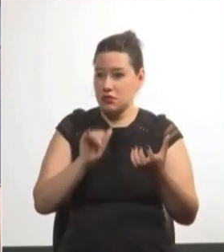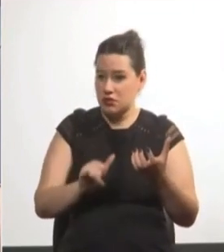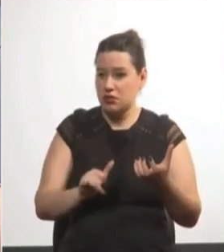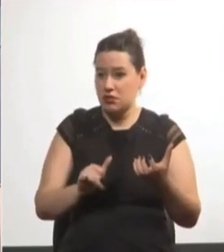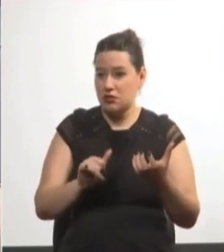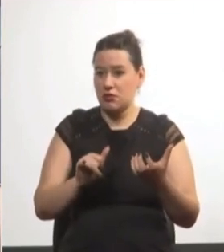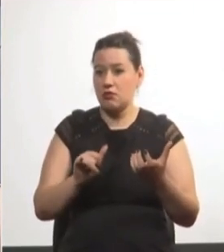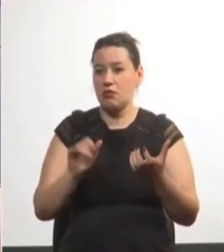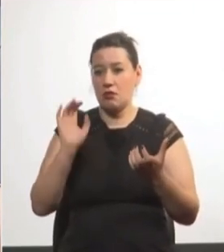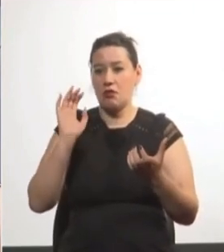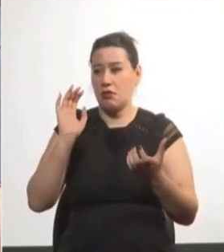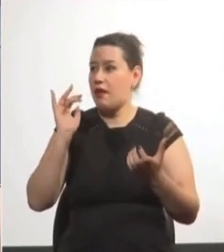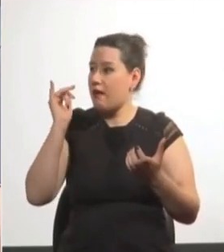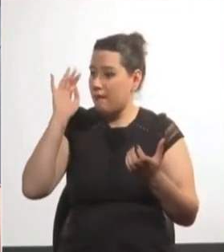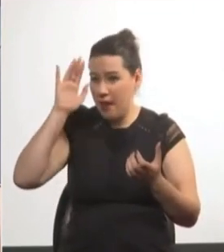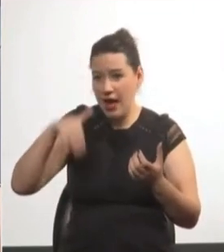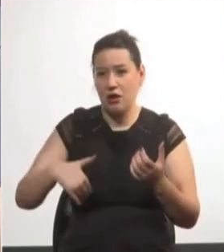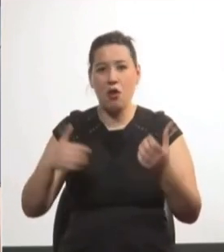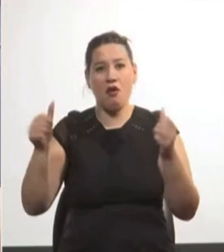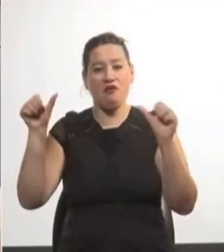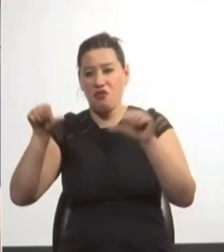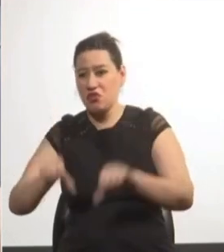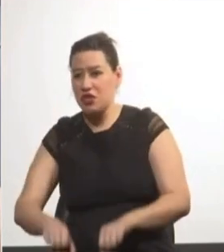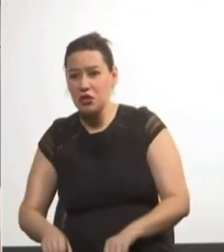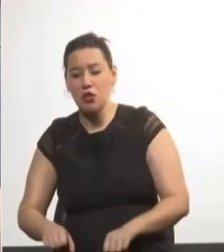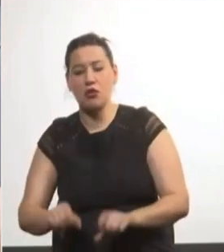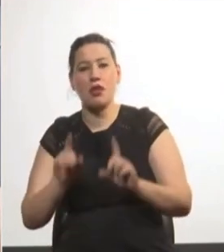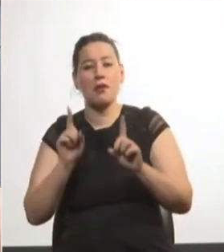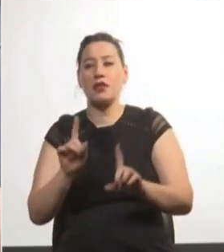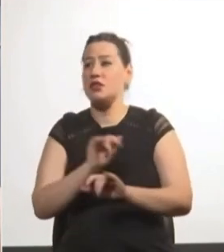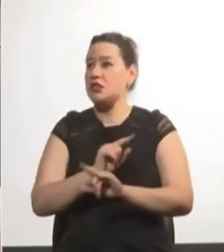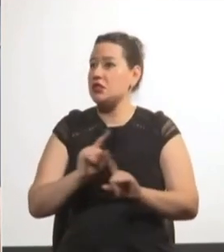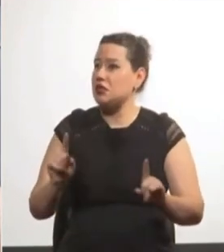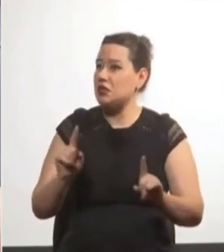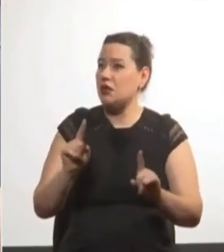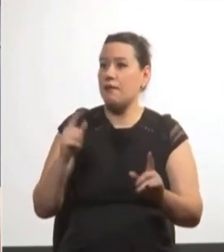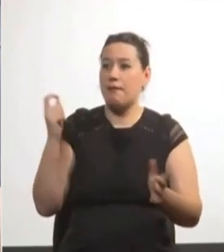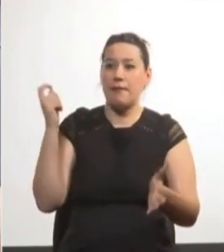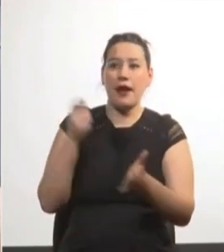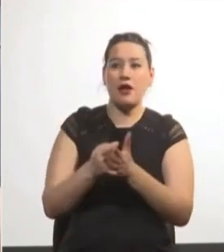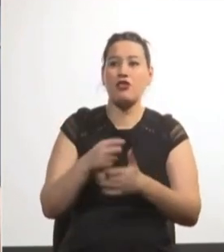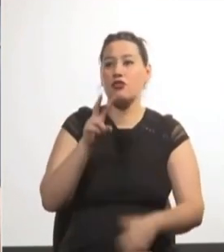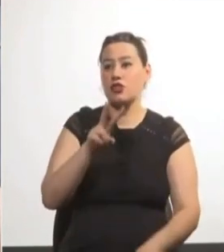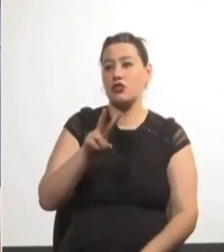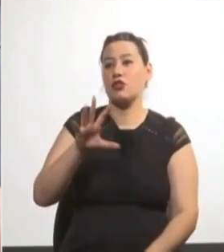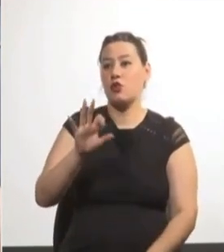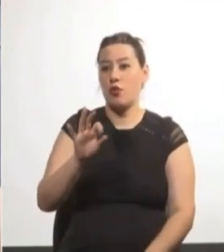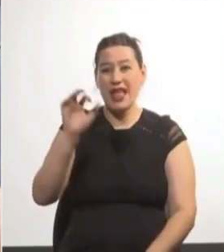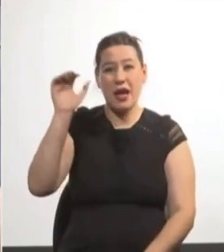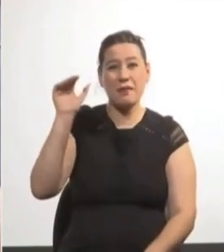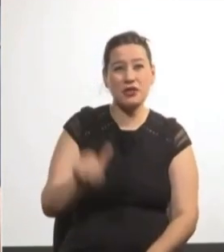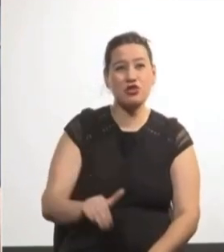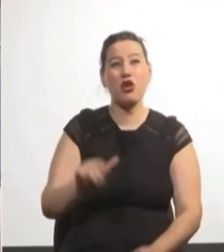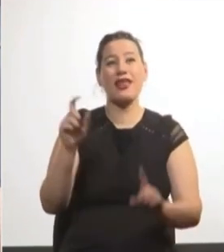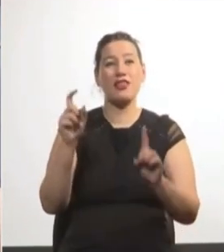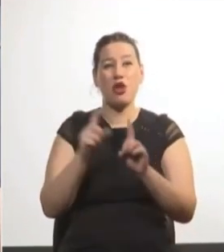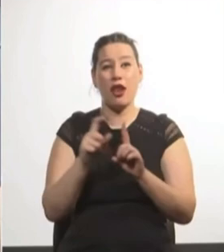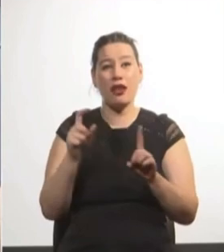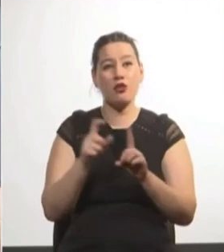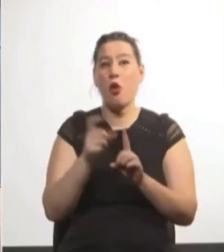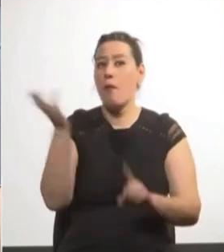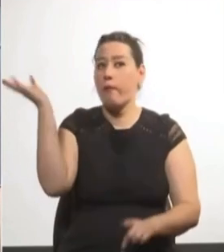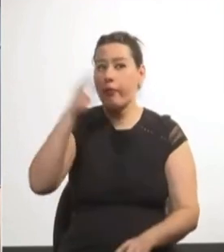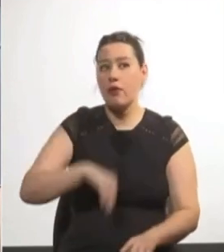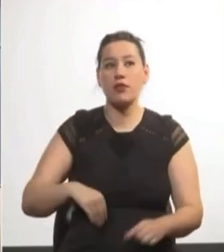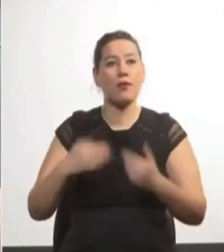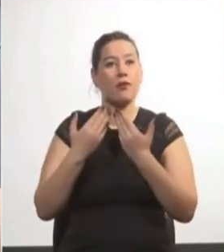un Banco República fundido, porque efectivamente si no hubiéramos puesto 250 millones de dólares no podíamos abrir